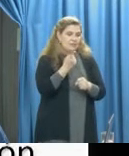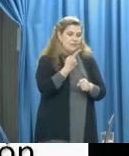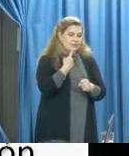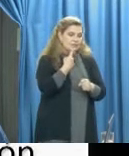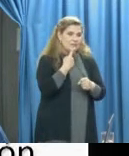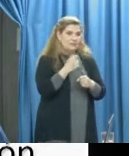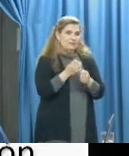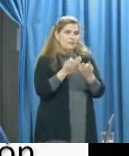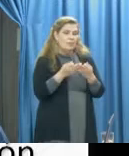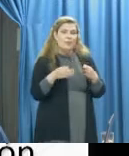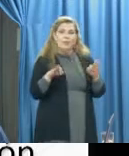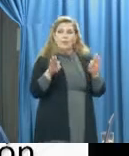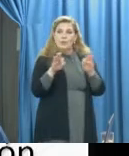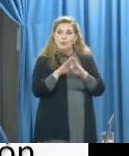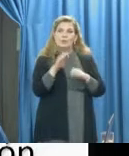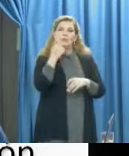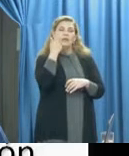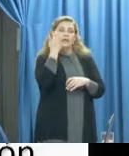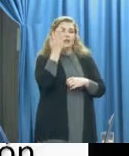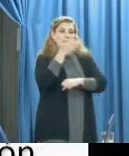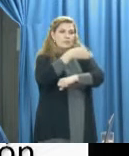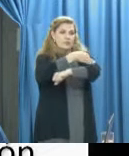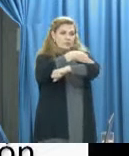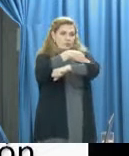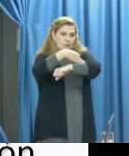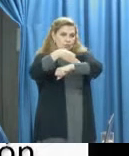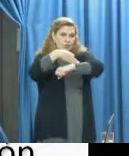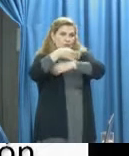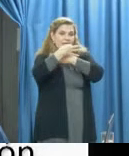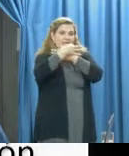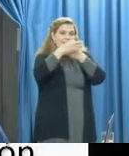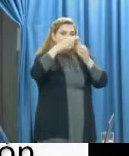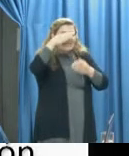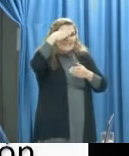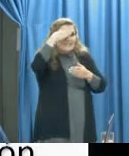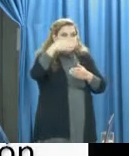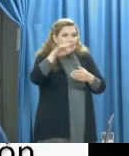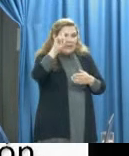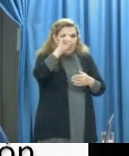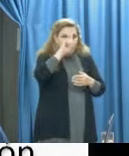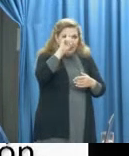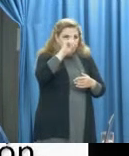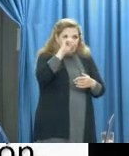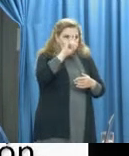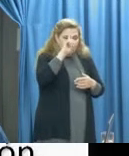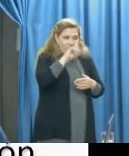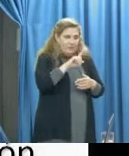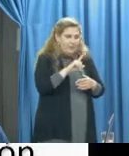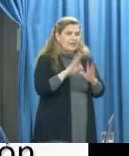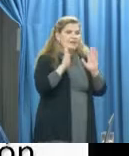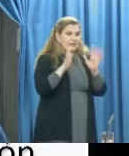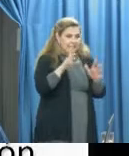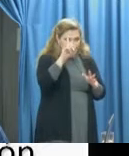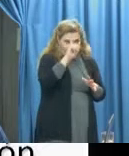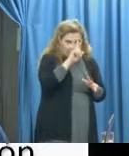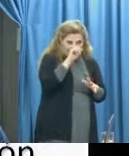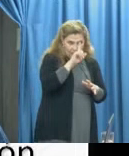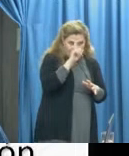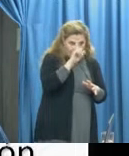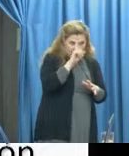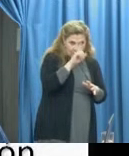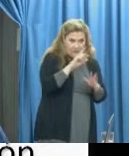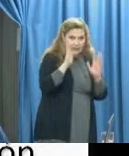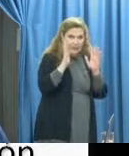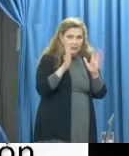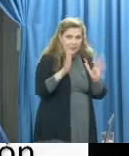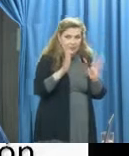muy importante. Queremos familias informadas, que estén bien asesoradas, y en base a este asesoramiento y a esta